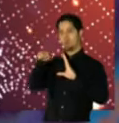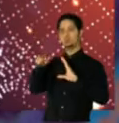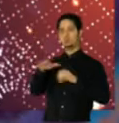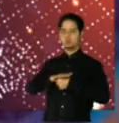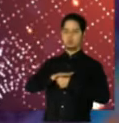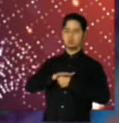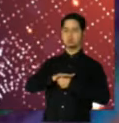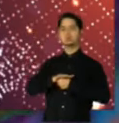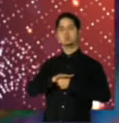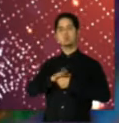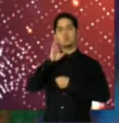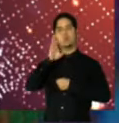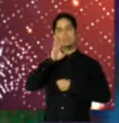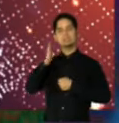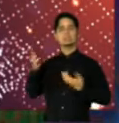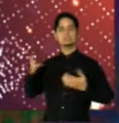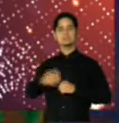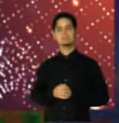por favor.